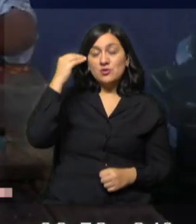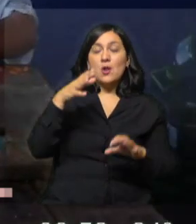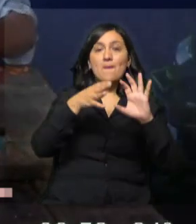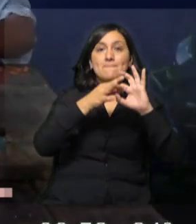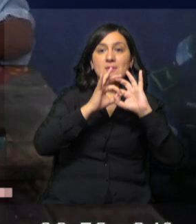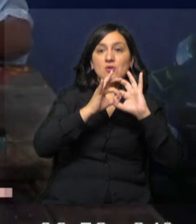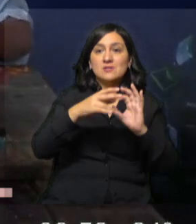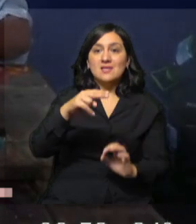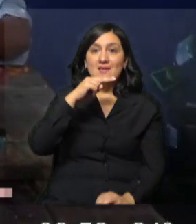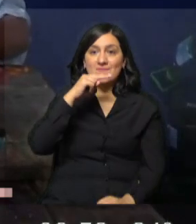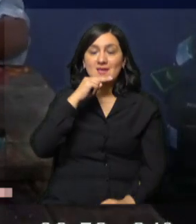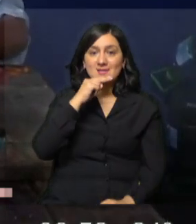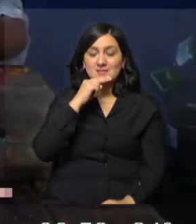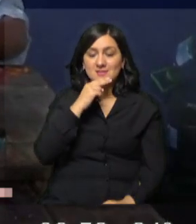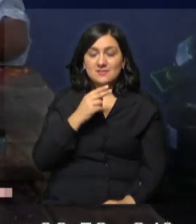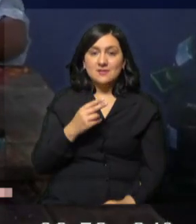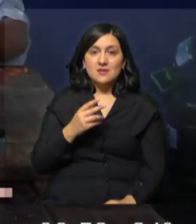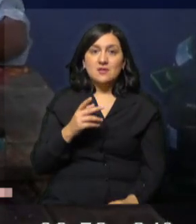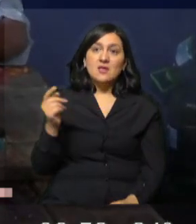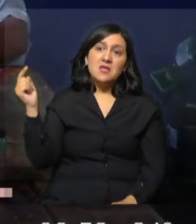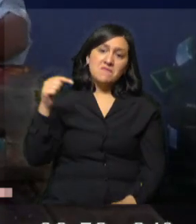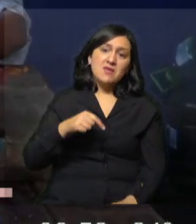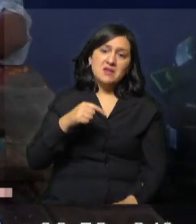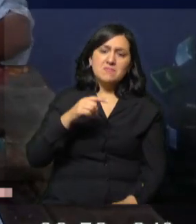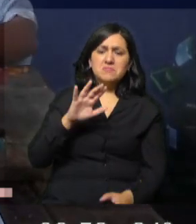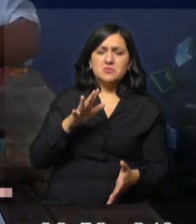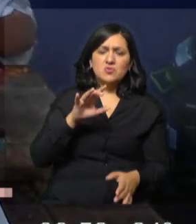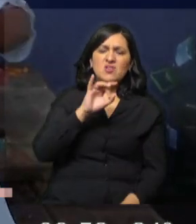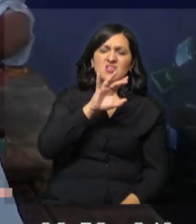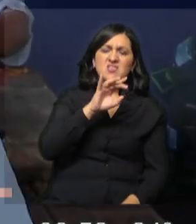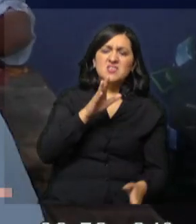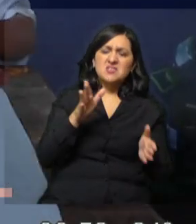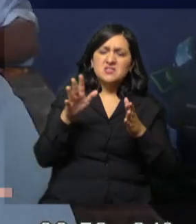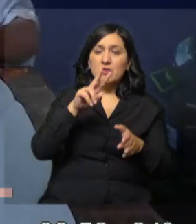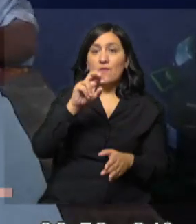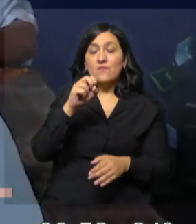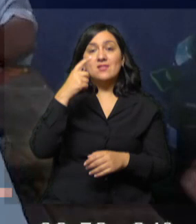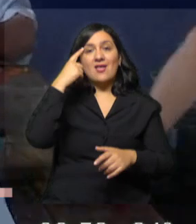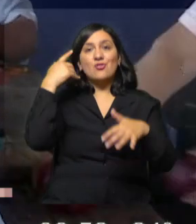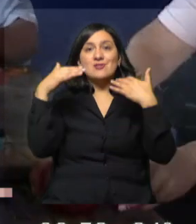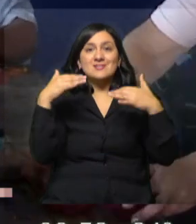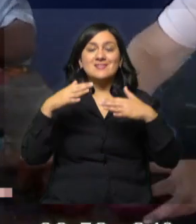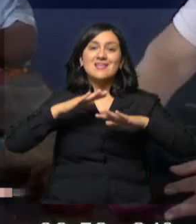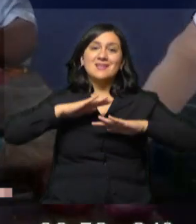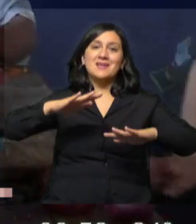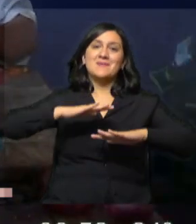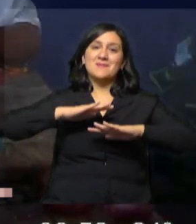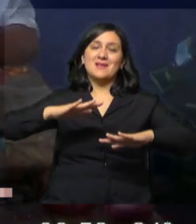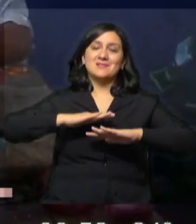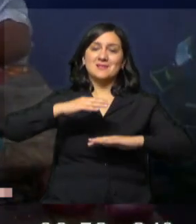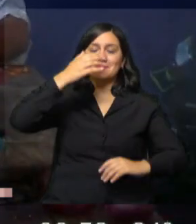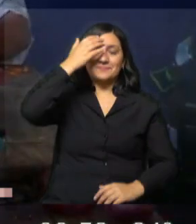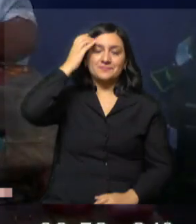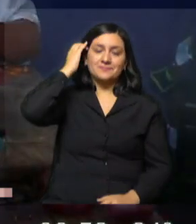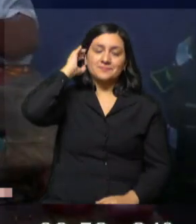viernes, y actualmente hay entre unos 15 y 20 adolescentes haciendo uso de esta posibilidad de tener un profesor de educación física